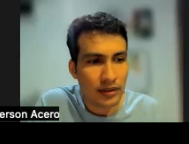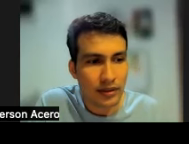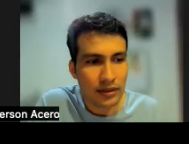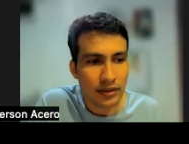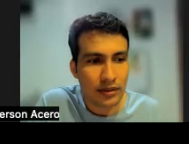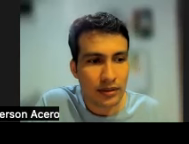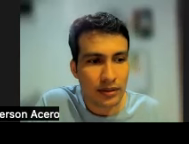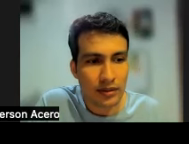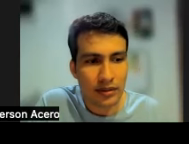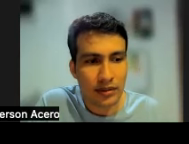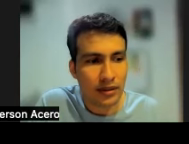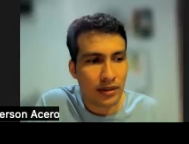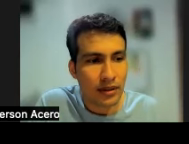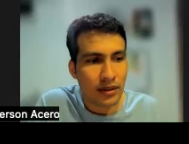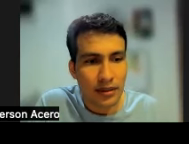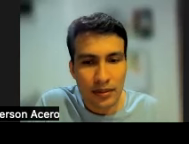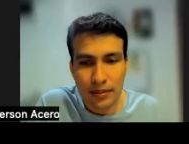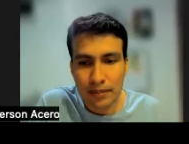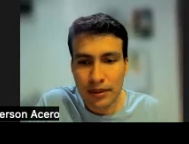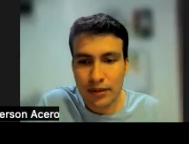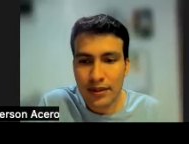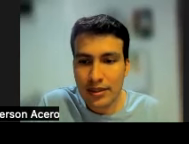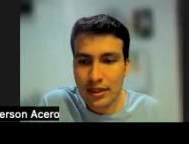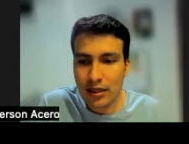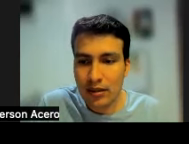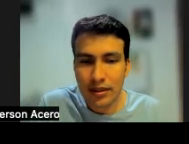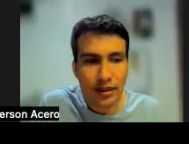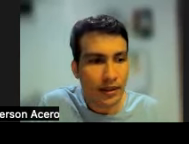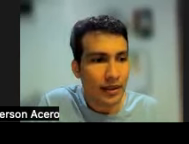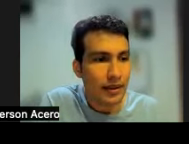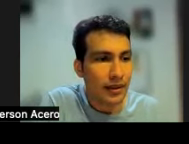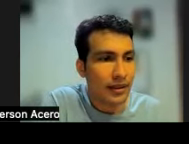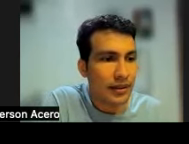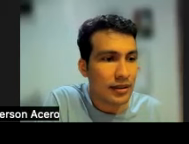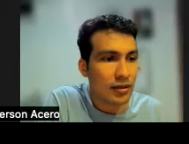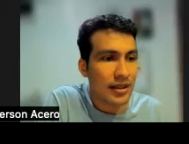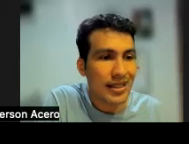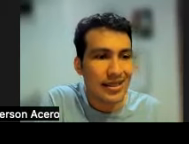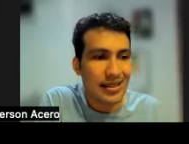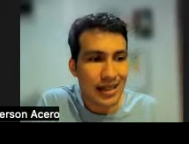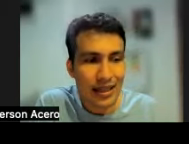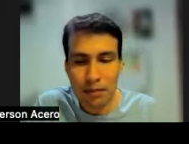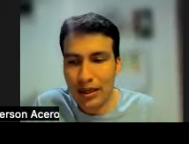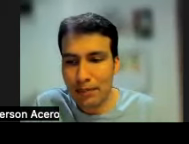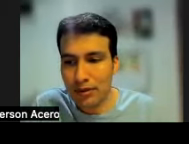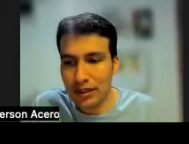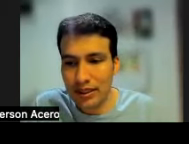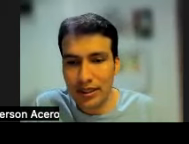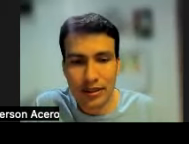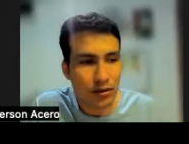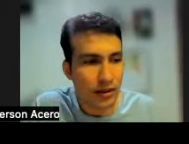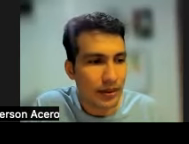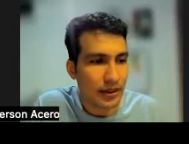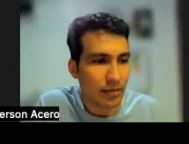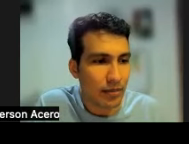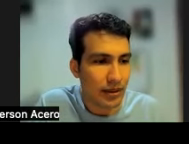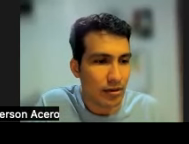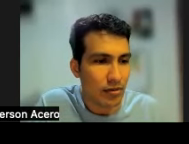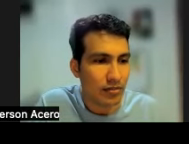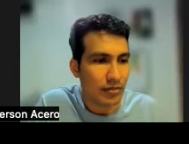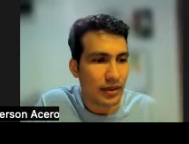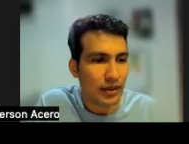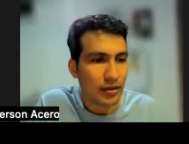necessary actions to protect the health and Pero fíjense que lo dice que esa decisión es necesaria para proteger la salud y el bienestar